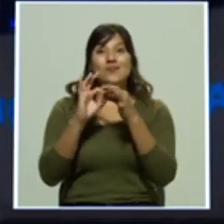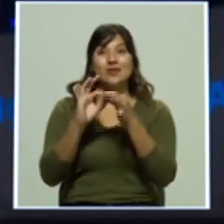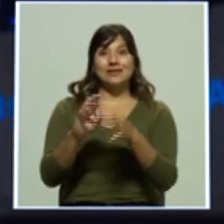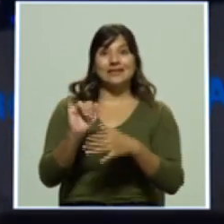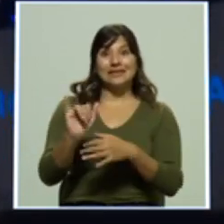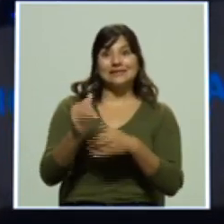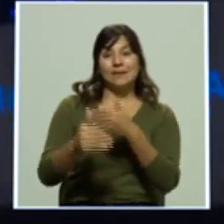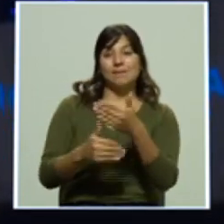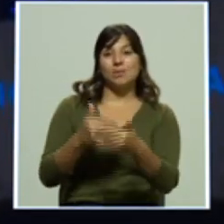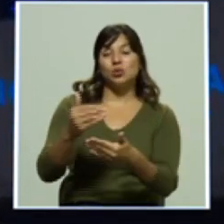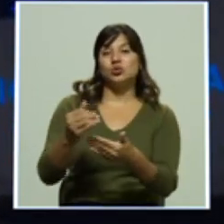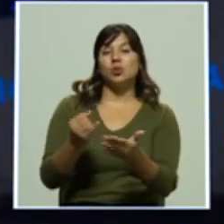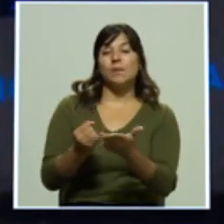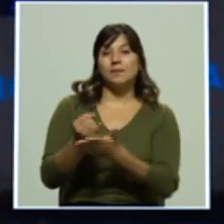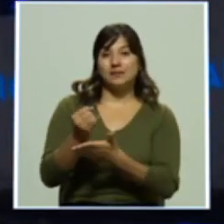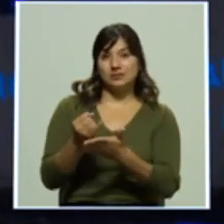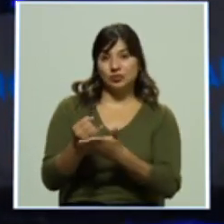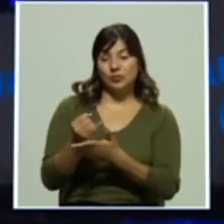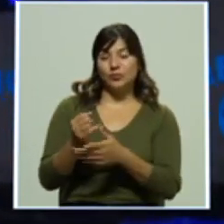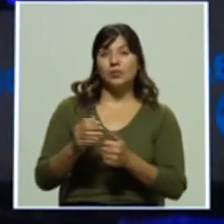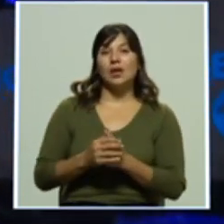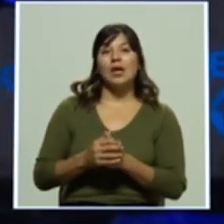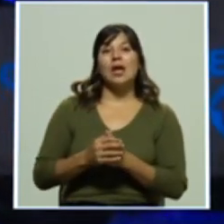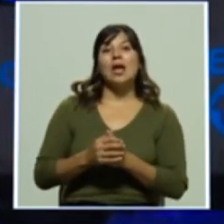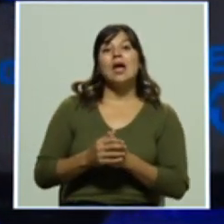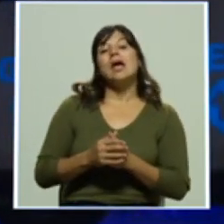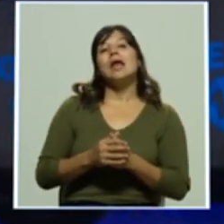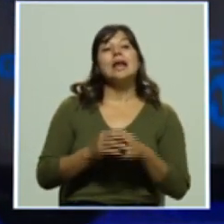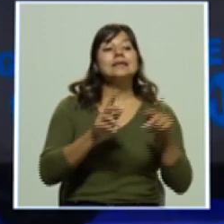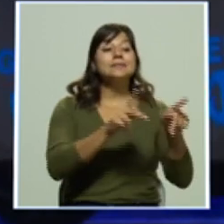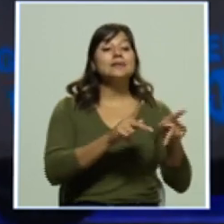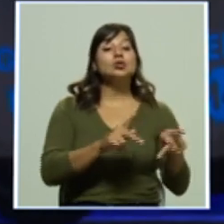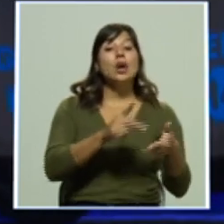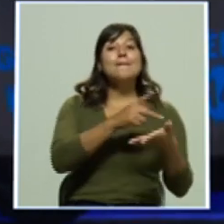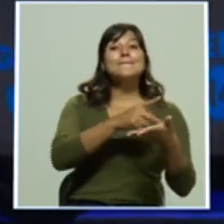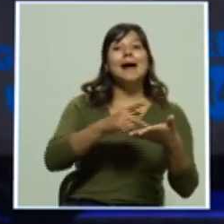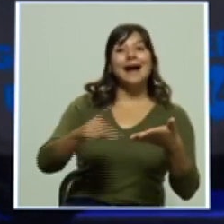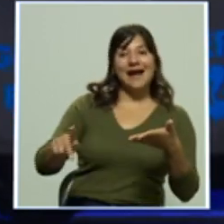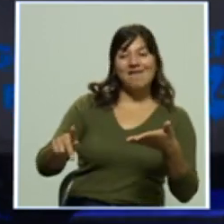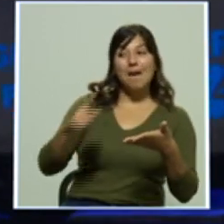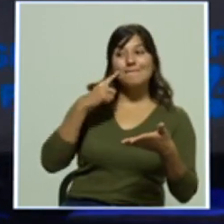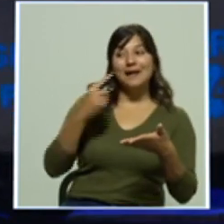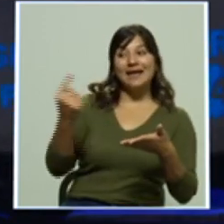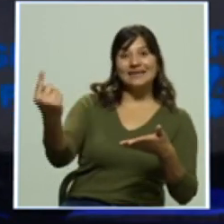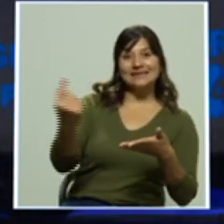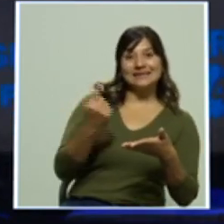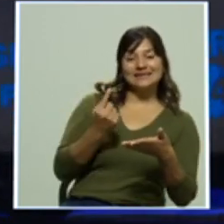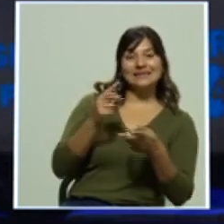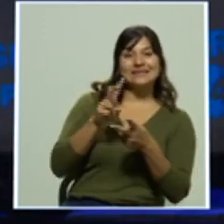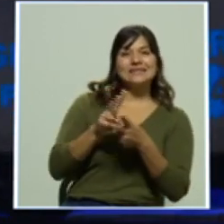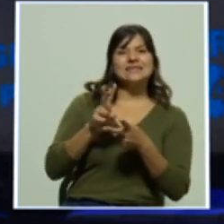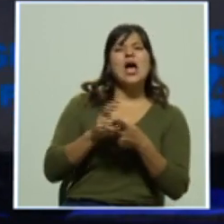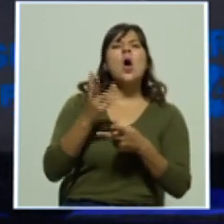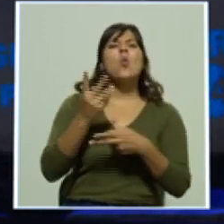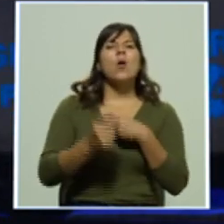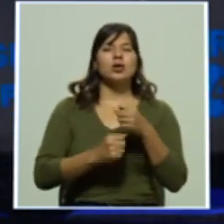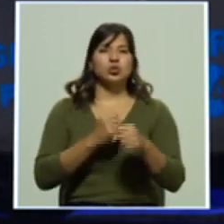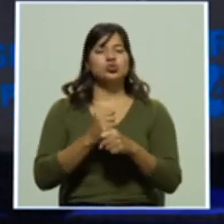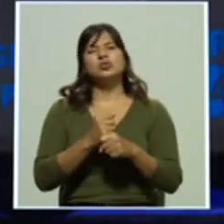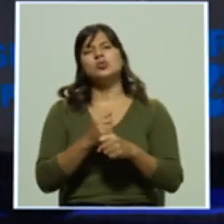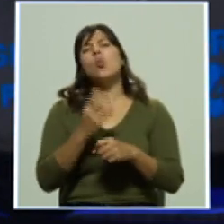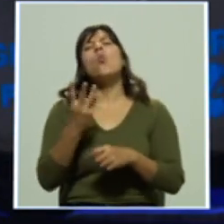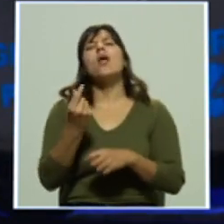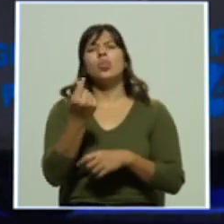que a las personas que pagaban por estos servicios, según la información, es que oscilaba entre los 16.000 colones